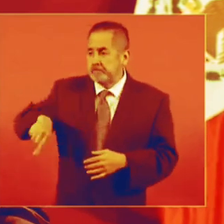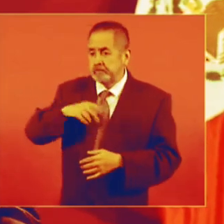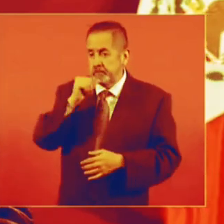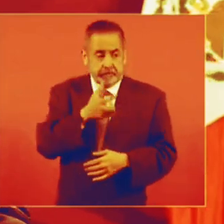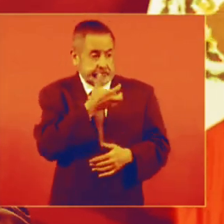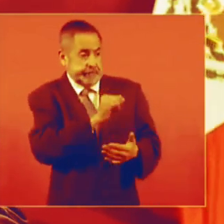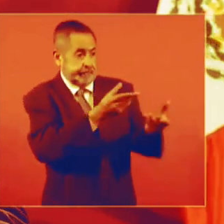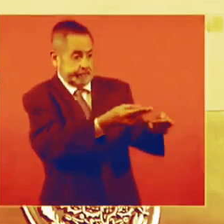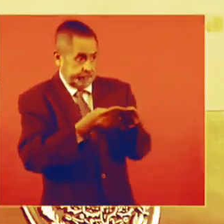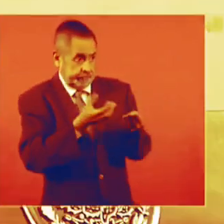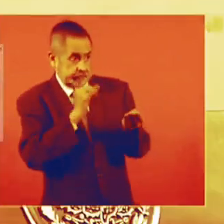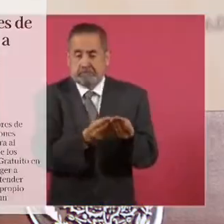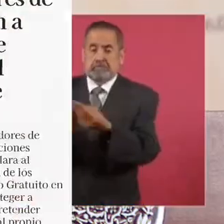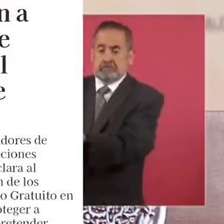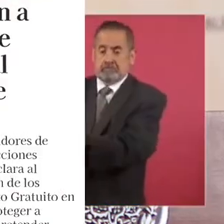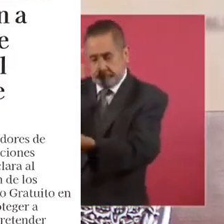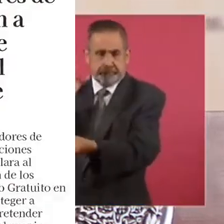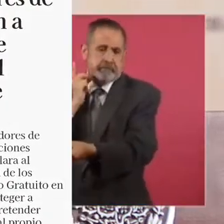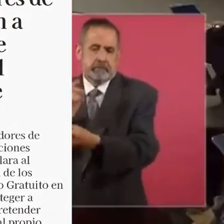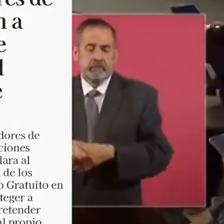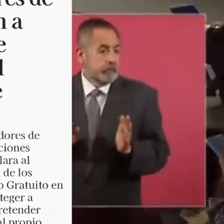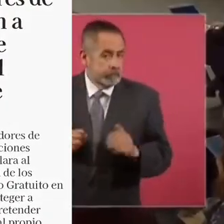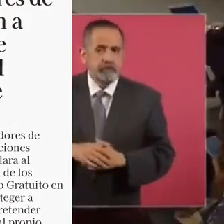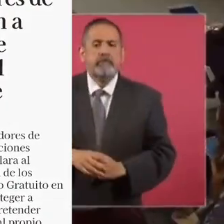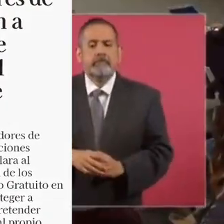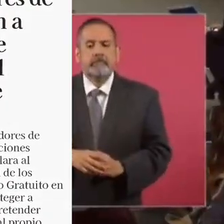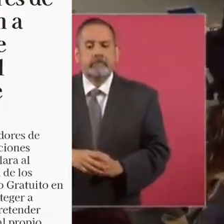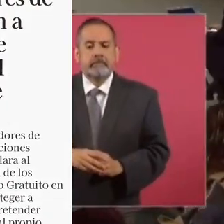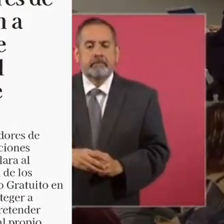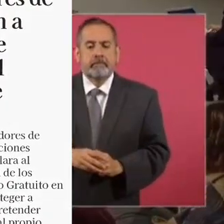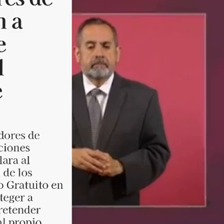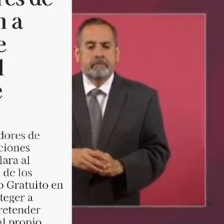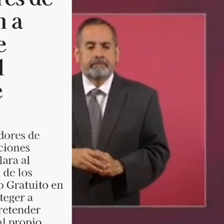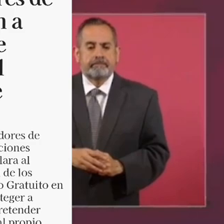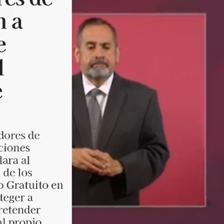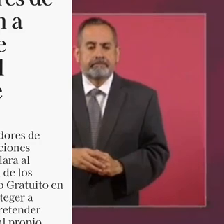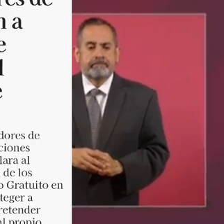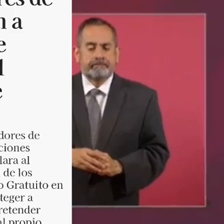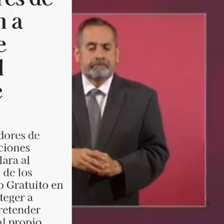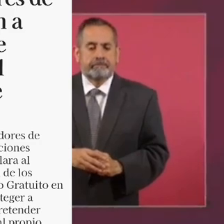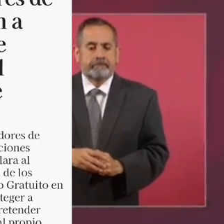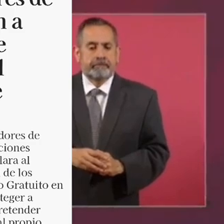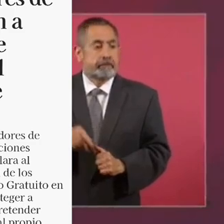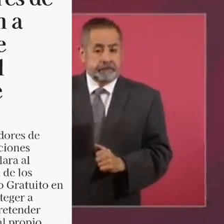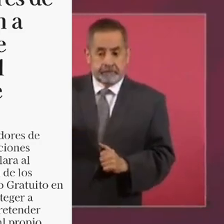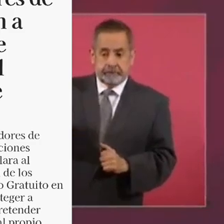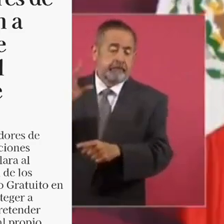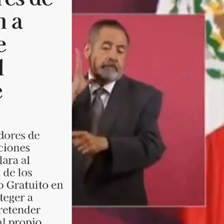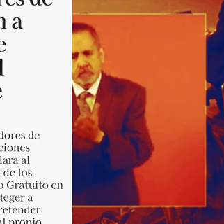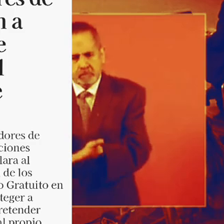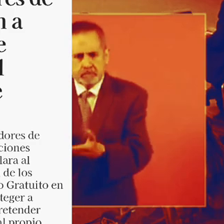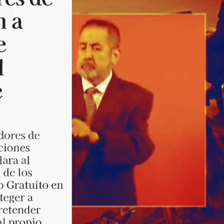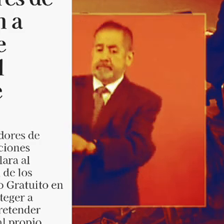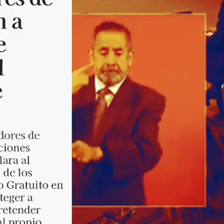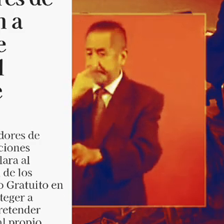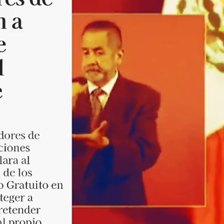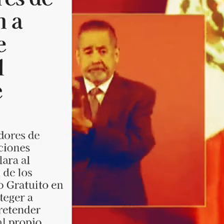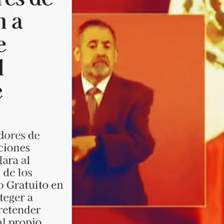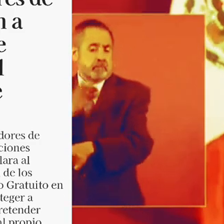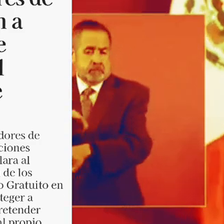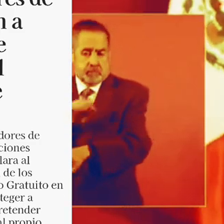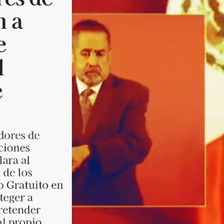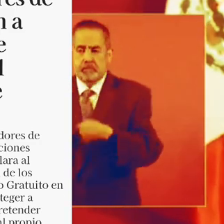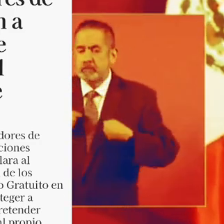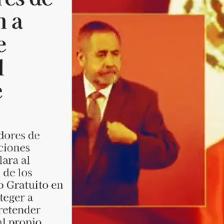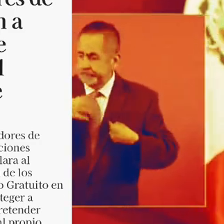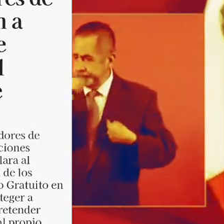que envía el poder judicial sí puede hacerlo y lo han hecho en la cámara de diputados Entonces nosotros